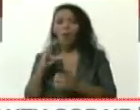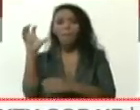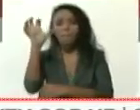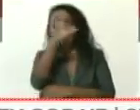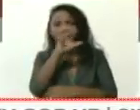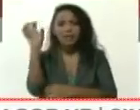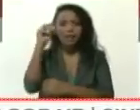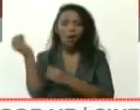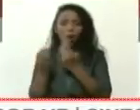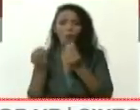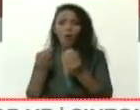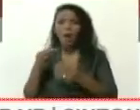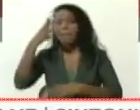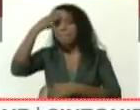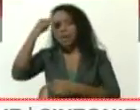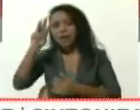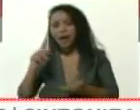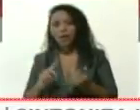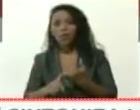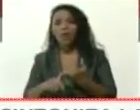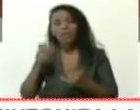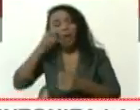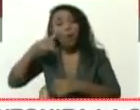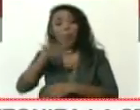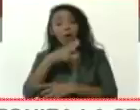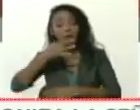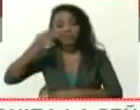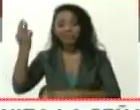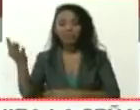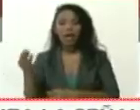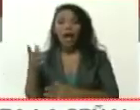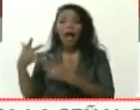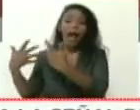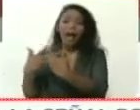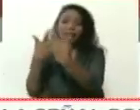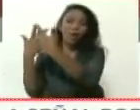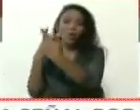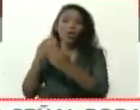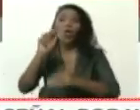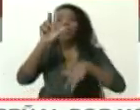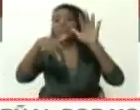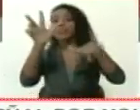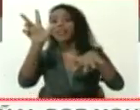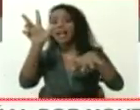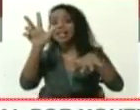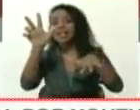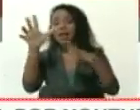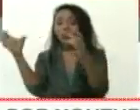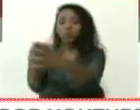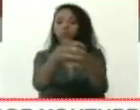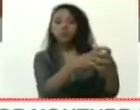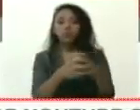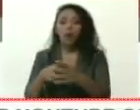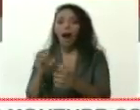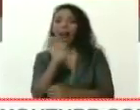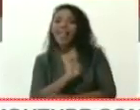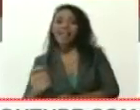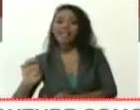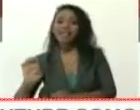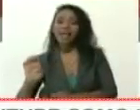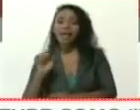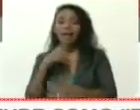mexicanos, los territorios de los pueblos originarios. Recuerden que Estados Unidos eran 13 colonias al este de los Estados Unidos, una